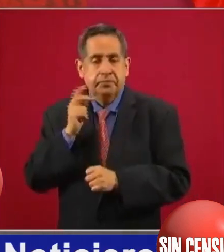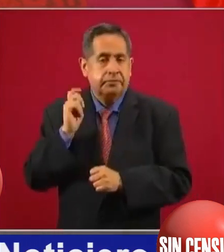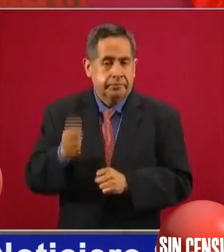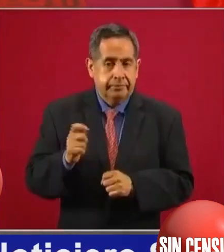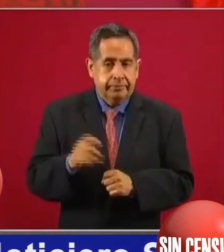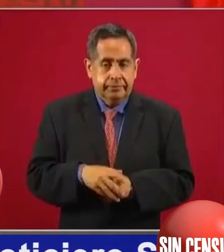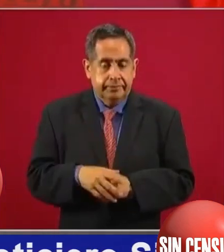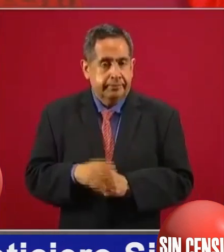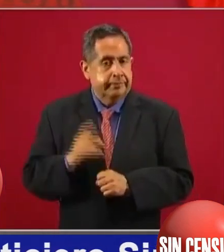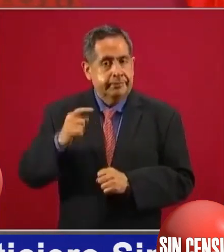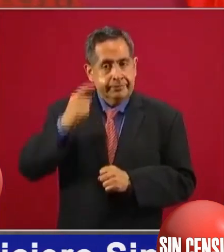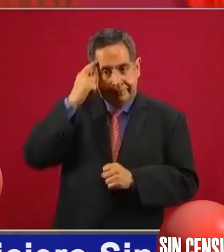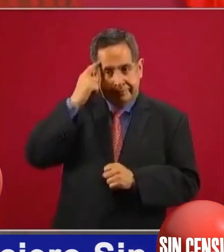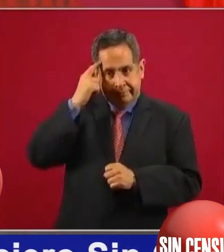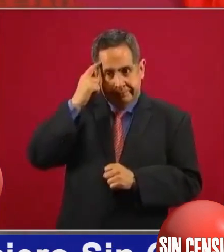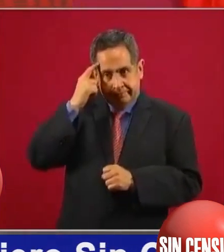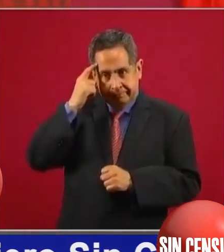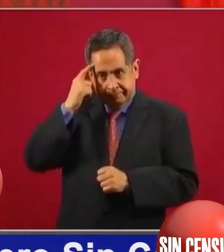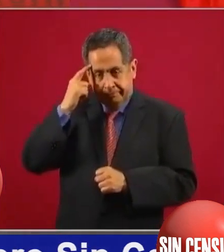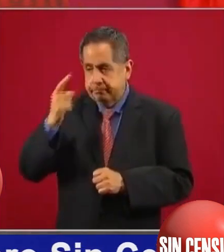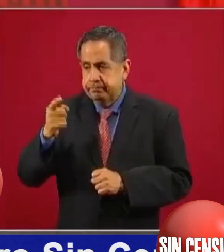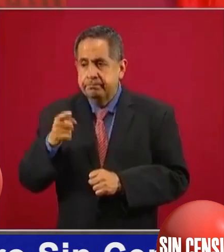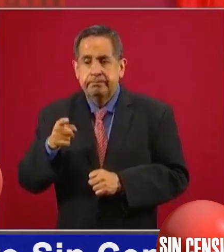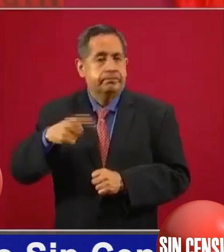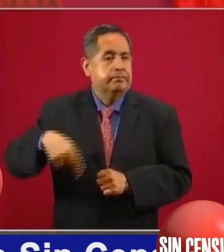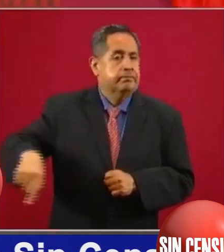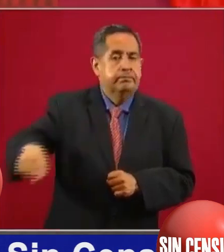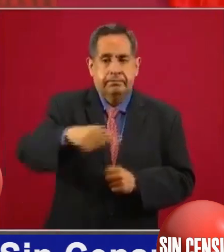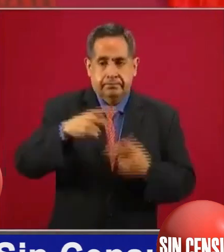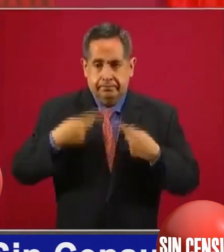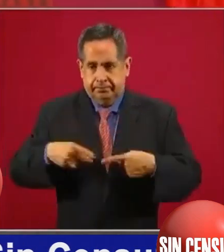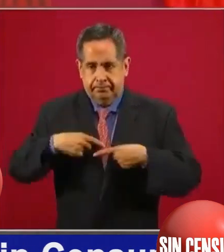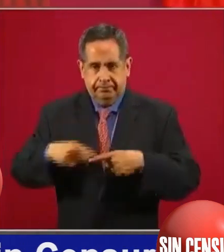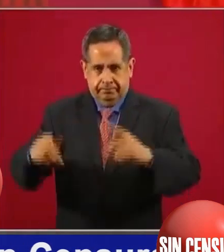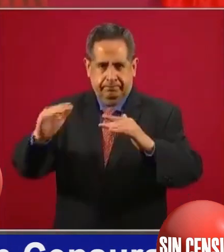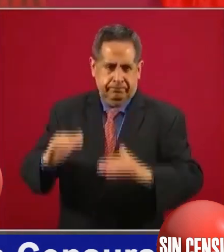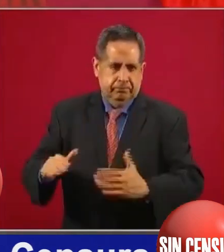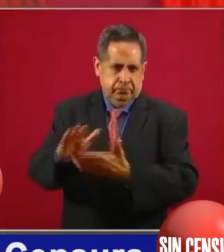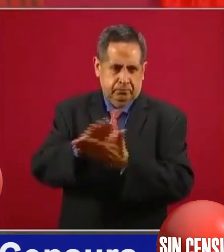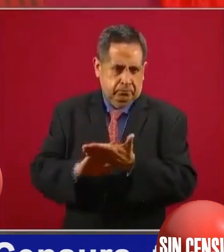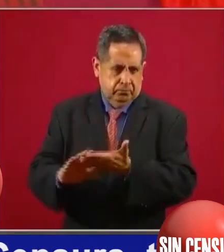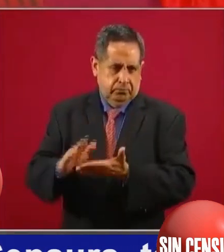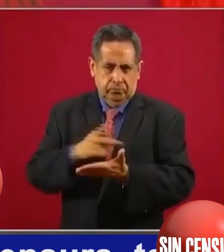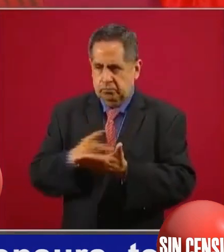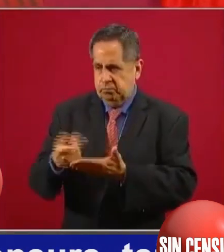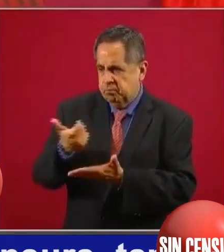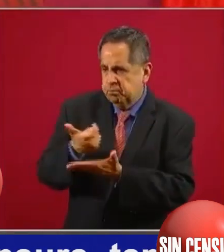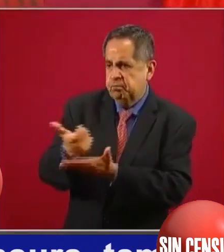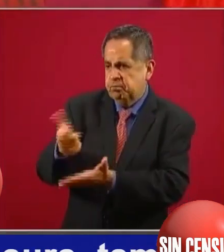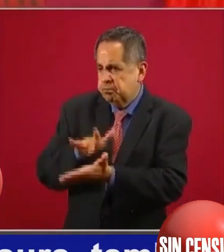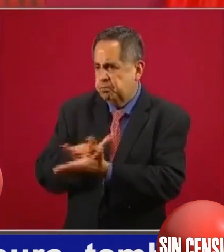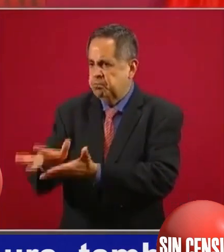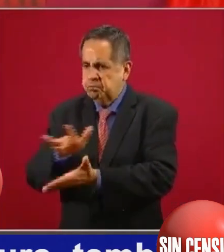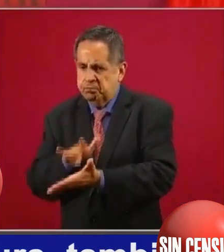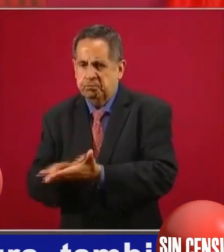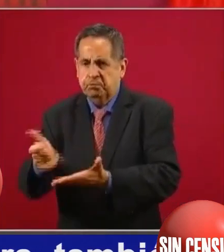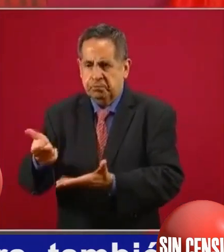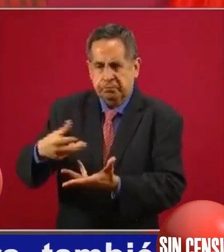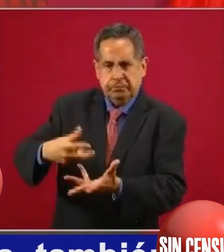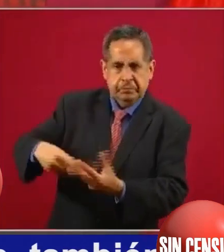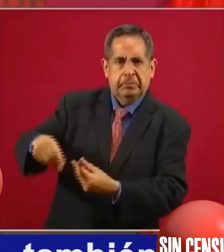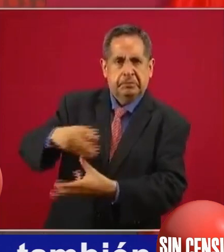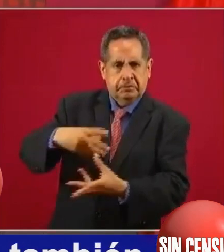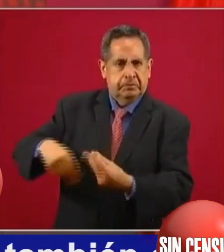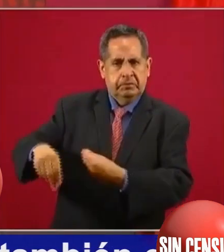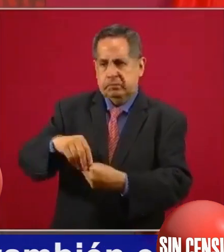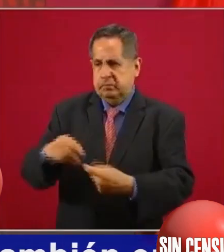la combinación de apoyo de la economía popular abajo, el fortalecimiento del consumo abajo,